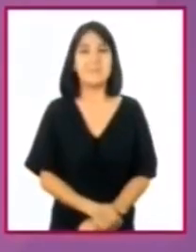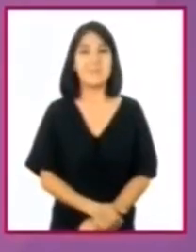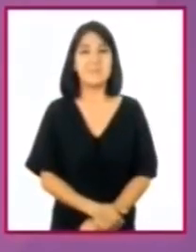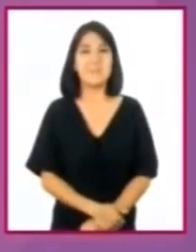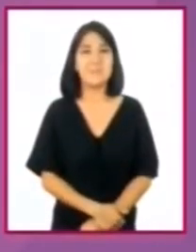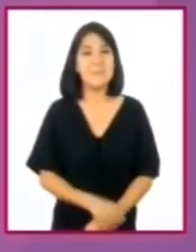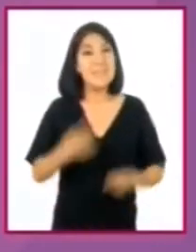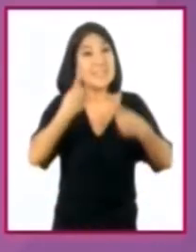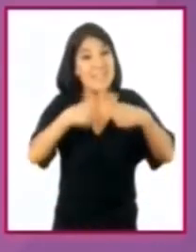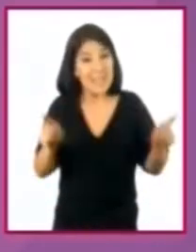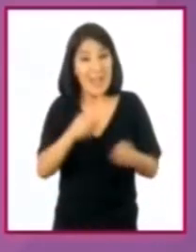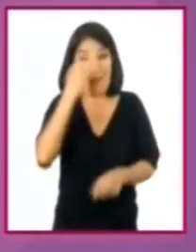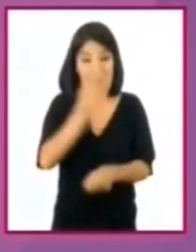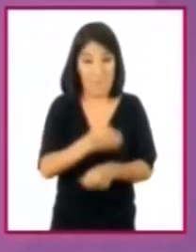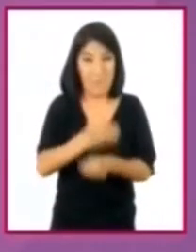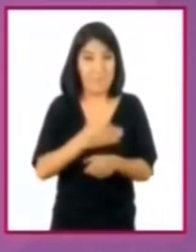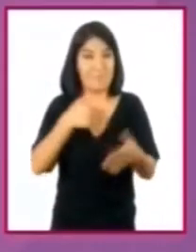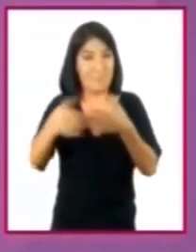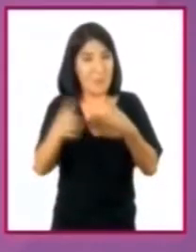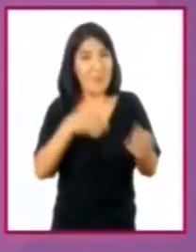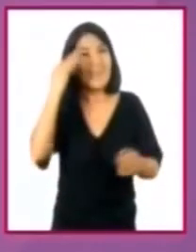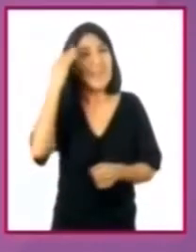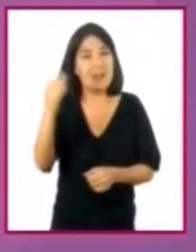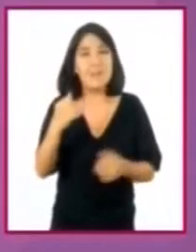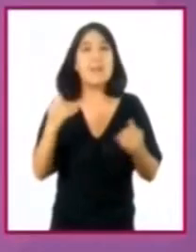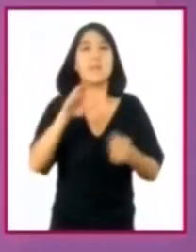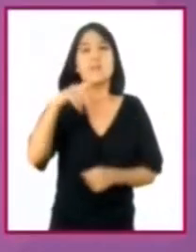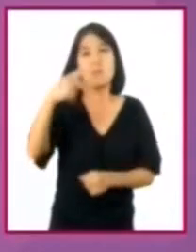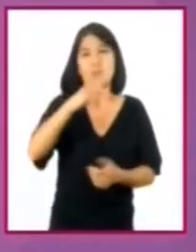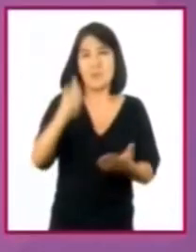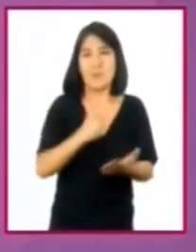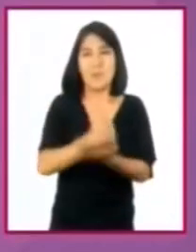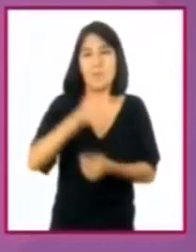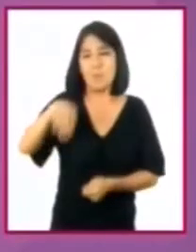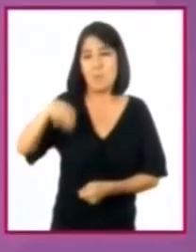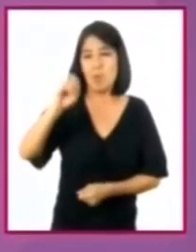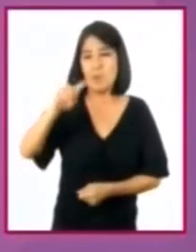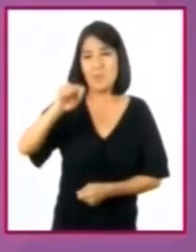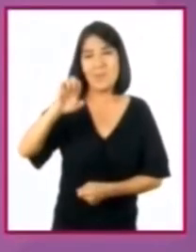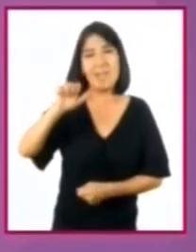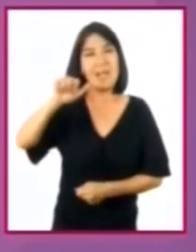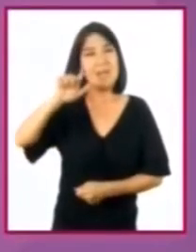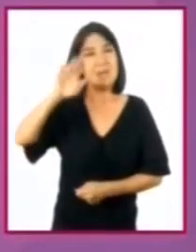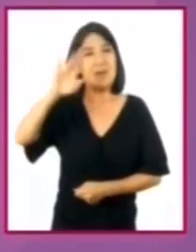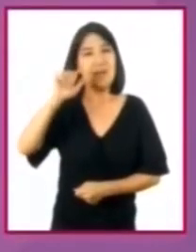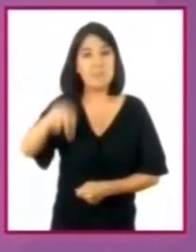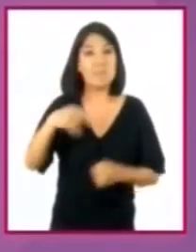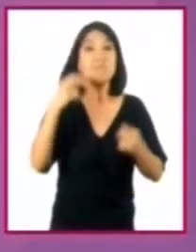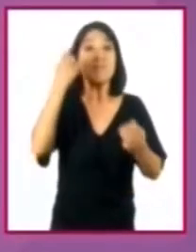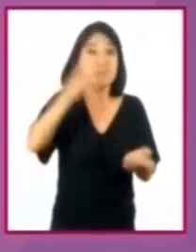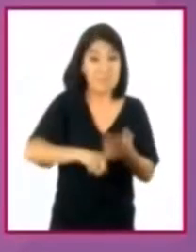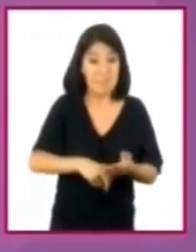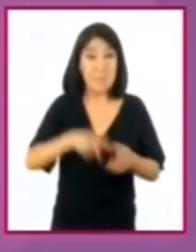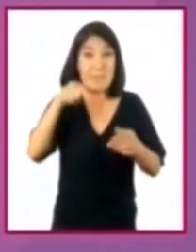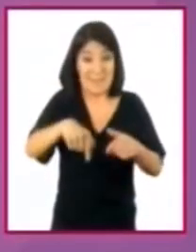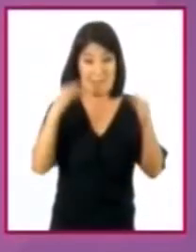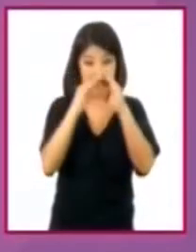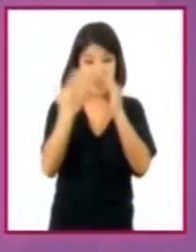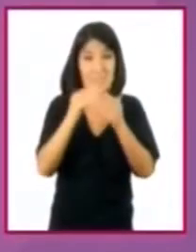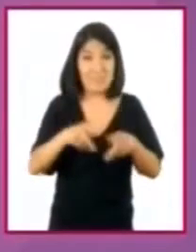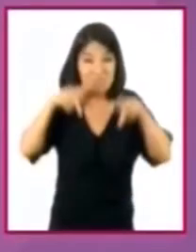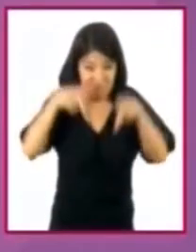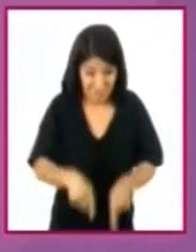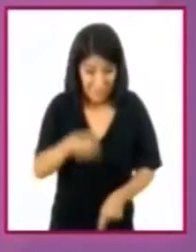A diferencia del presente, en ciudades como Monte Albán, los habitantes solían enterrar a sus muertos bajo las casas que habitaban. En